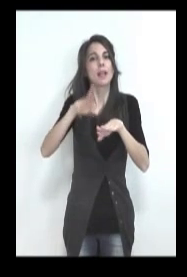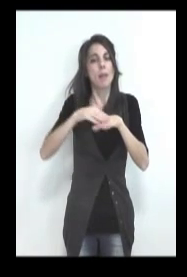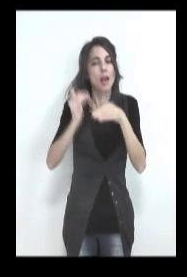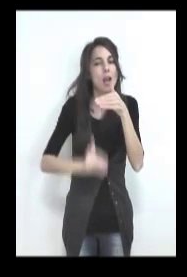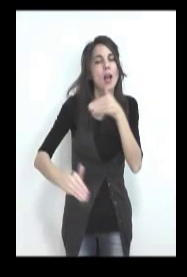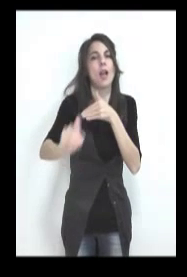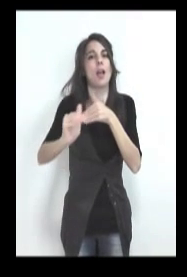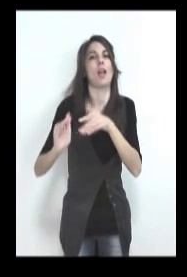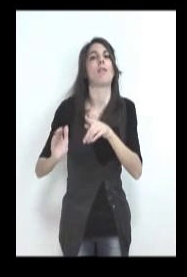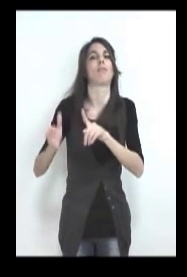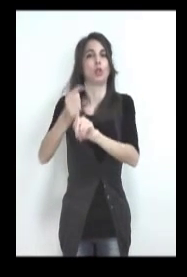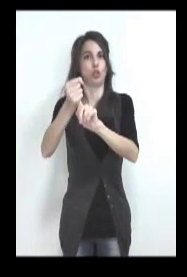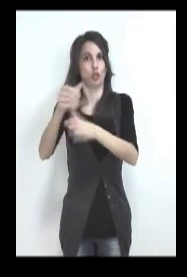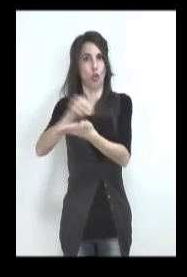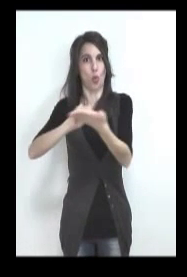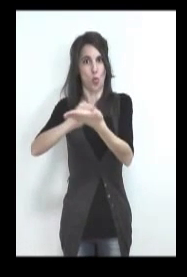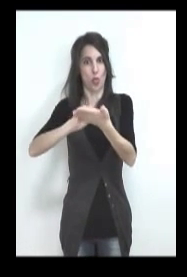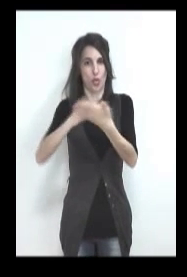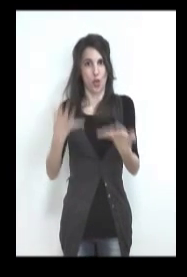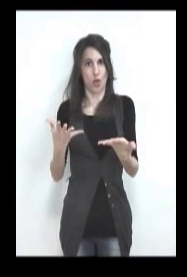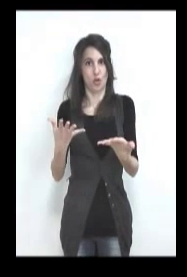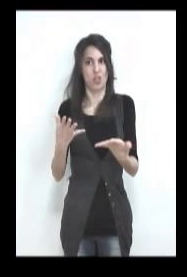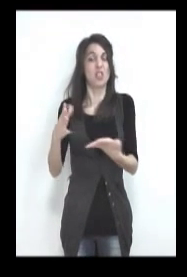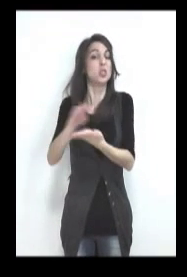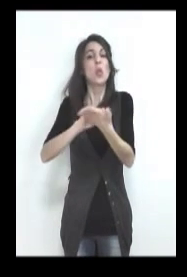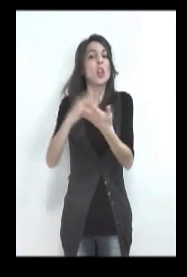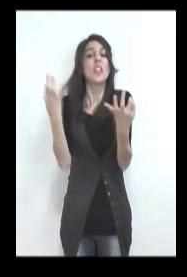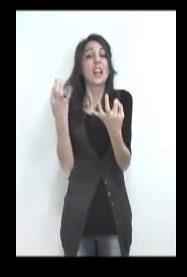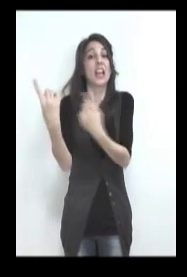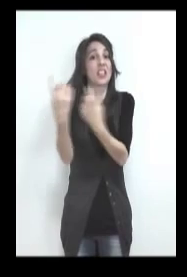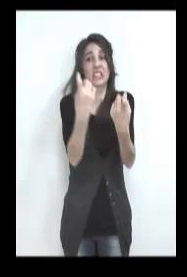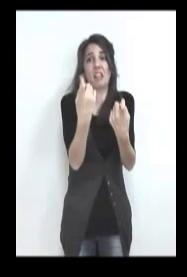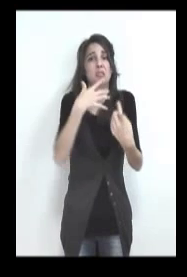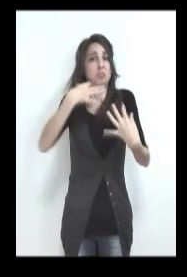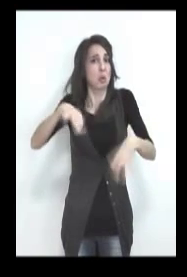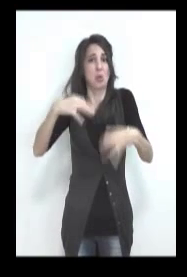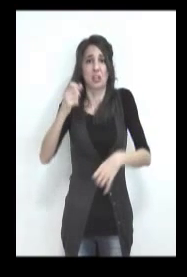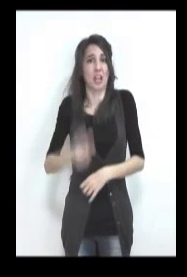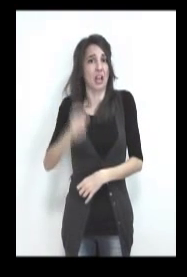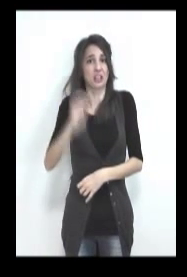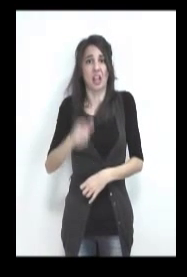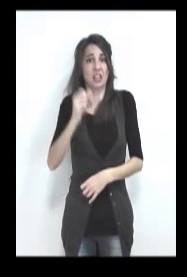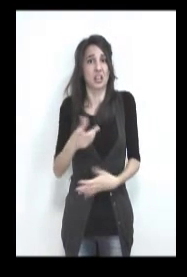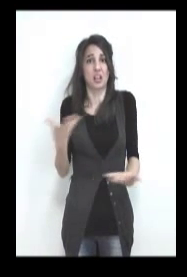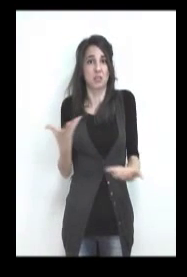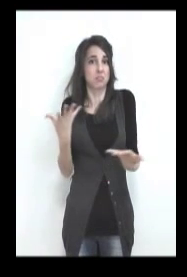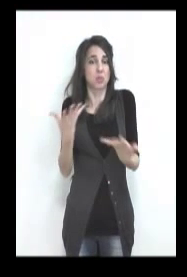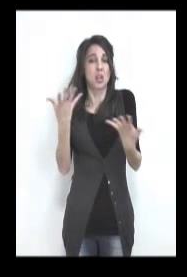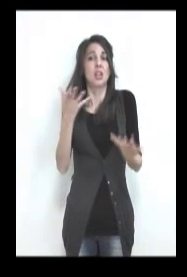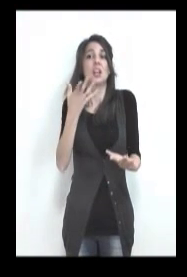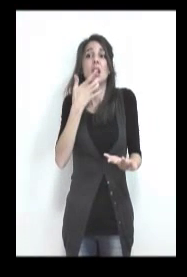veces, pues que son muy comunes, ¿no?, y muy frecuentes y que no requieren como